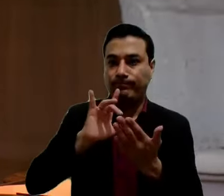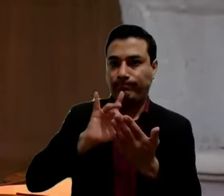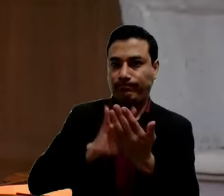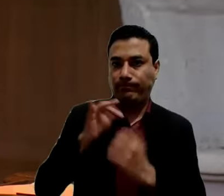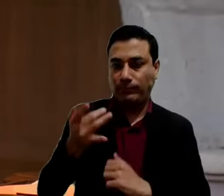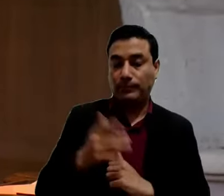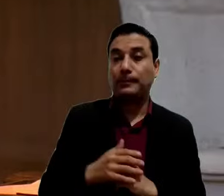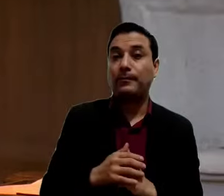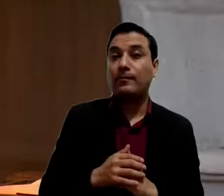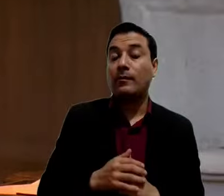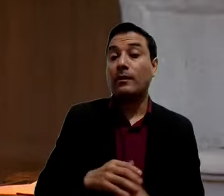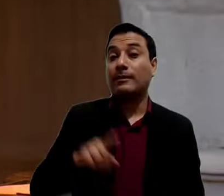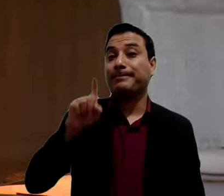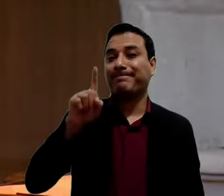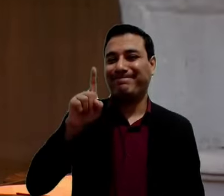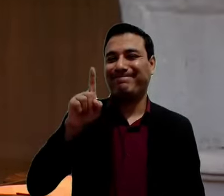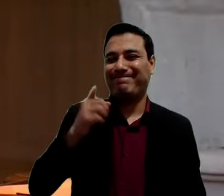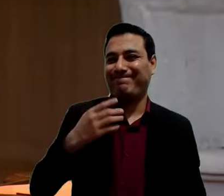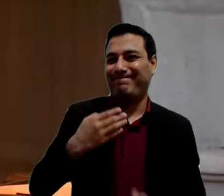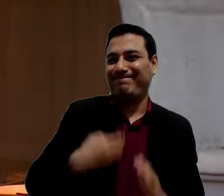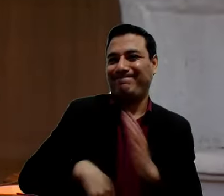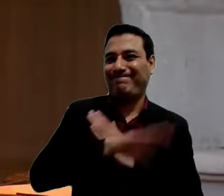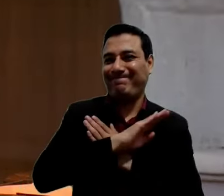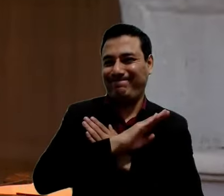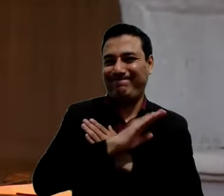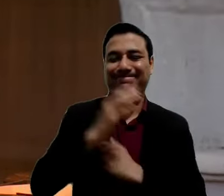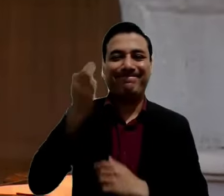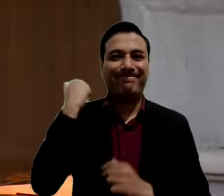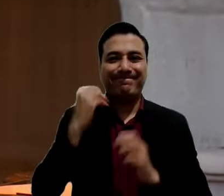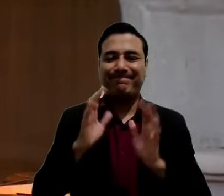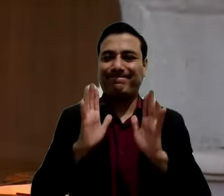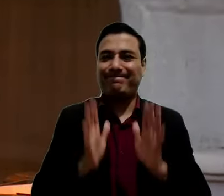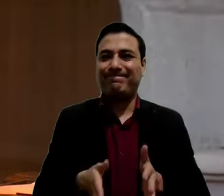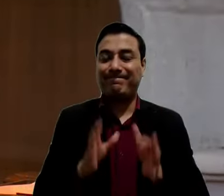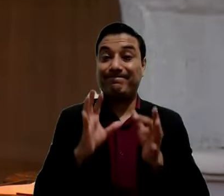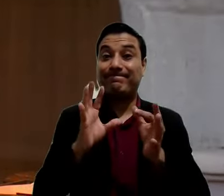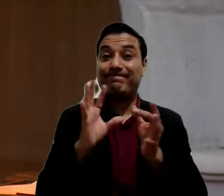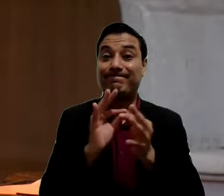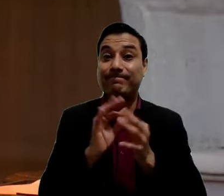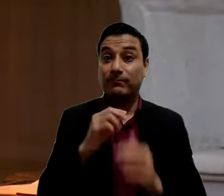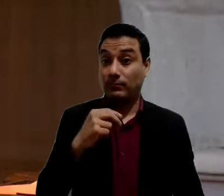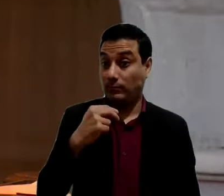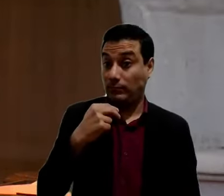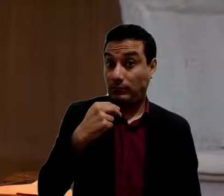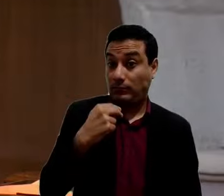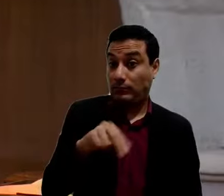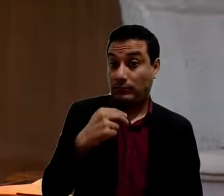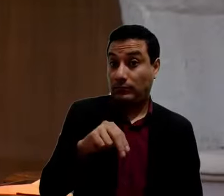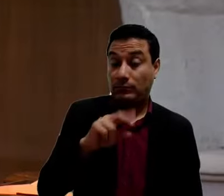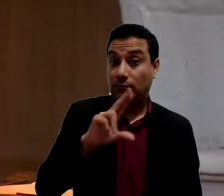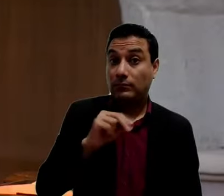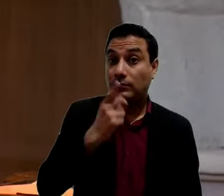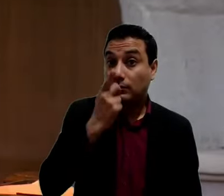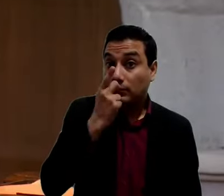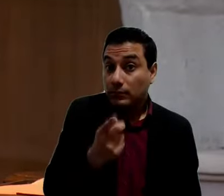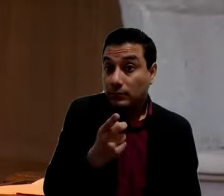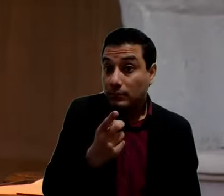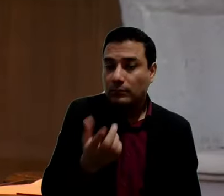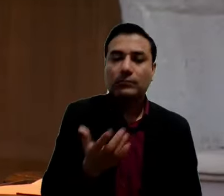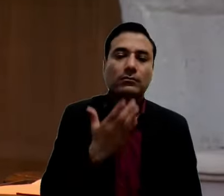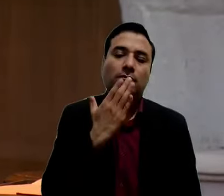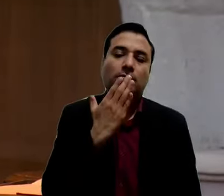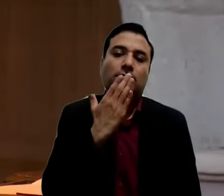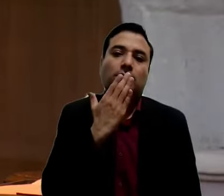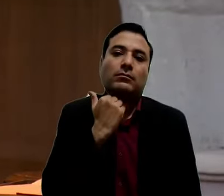presidenta de la República en su toma de protesta lo que no se nombra no existe por